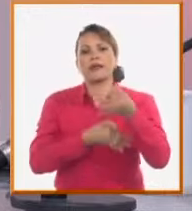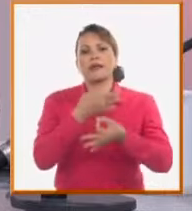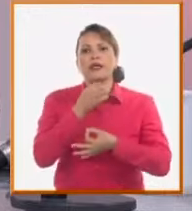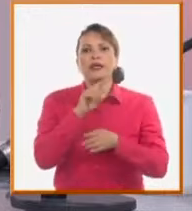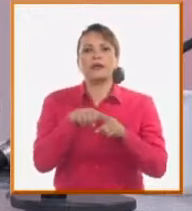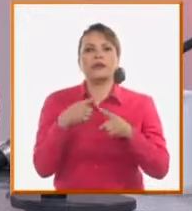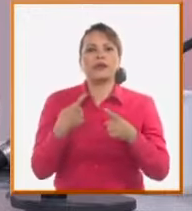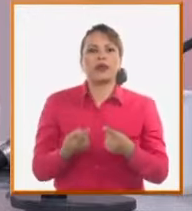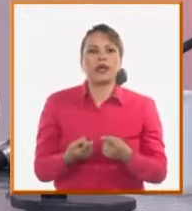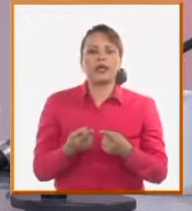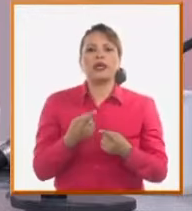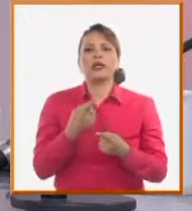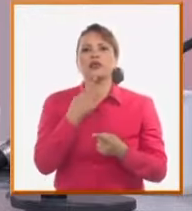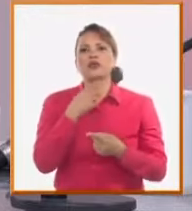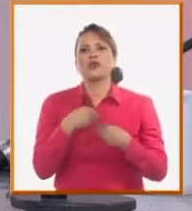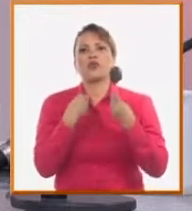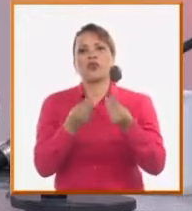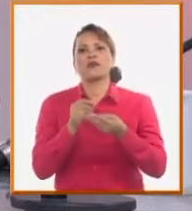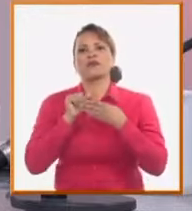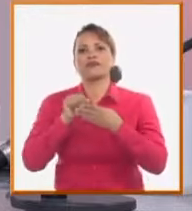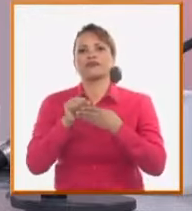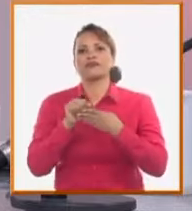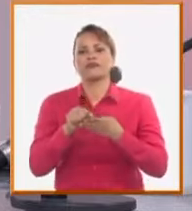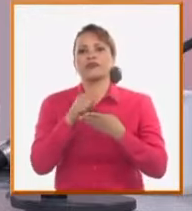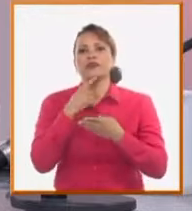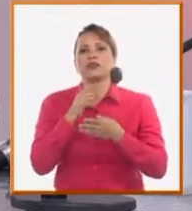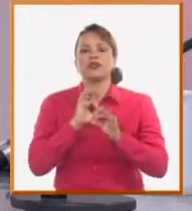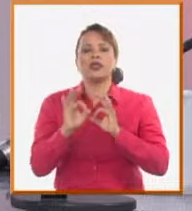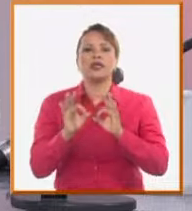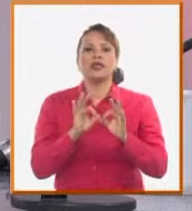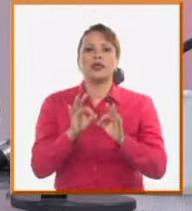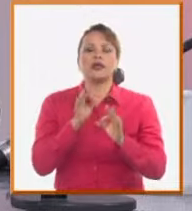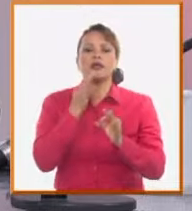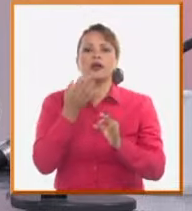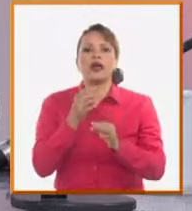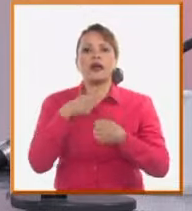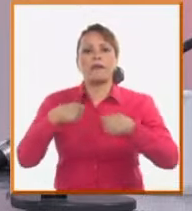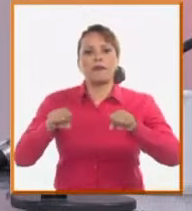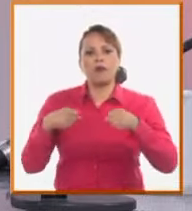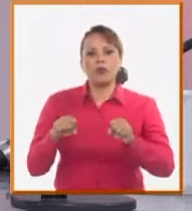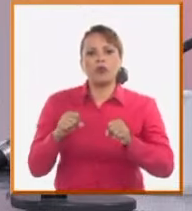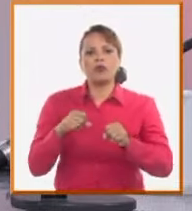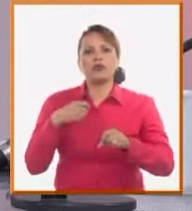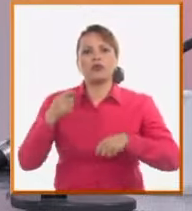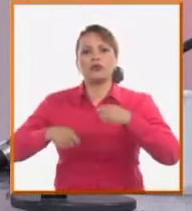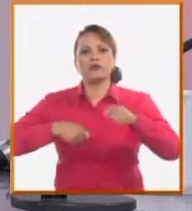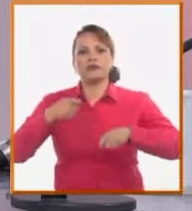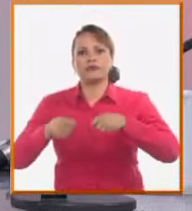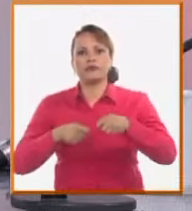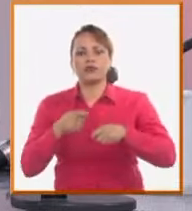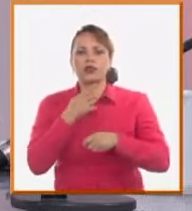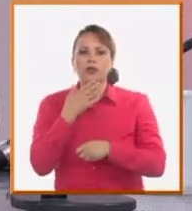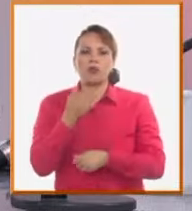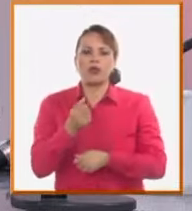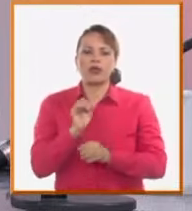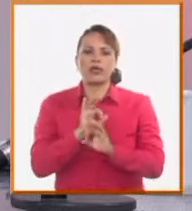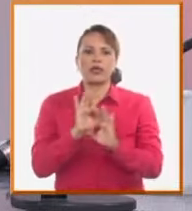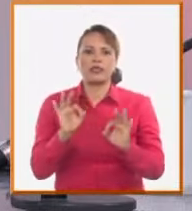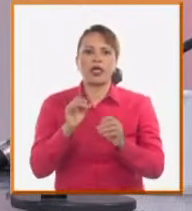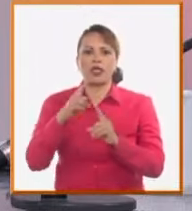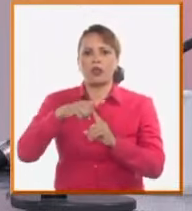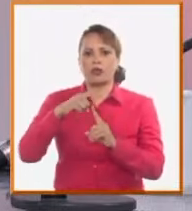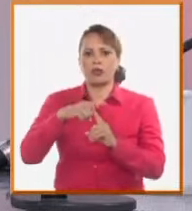por qué no ofertar servicios de seguro a motos y triciclos, tanto de combustión como eléctricos, que estén en buen estado